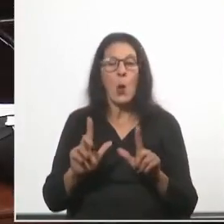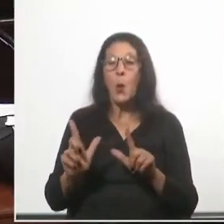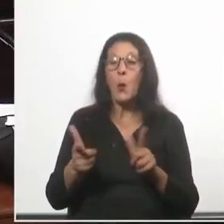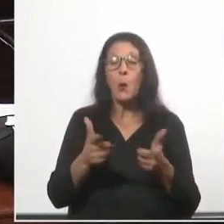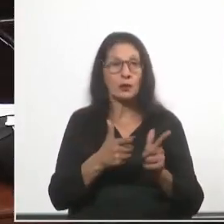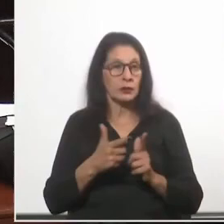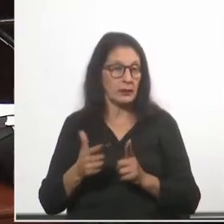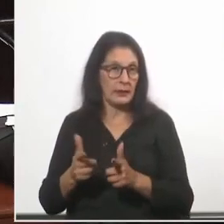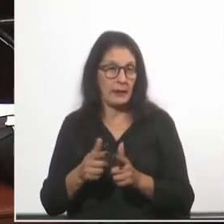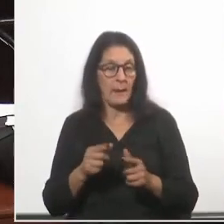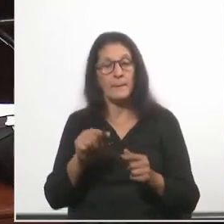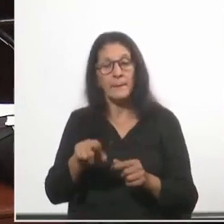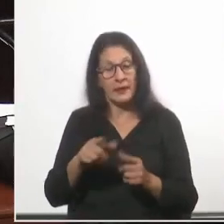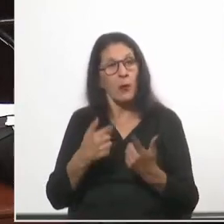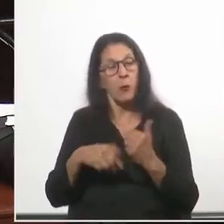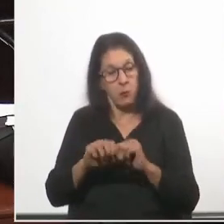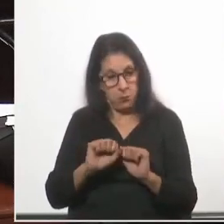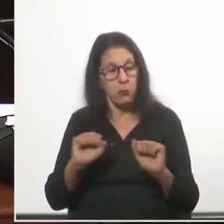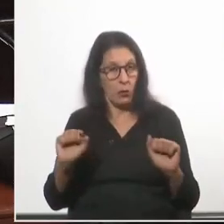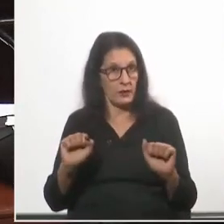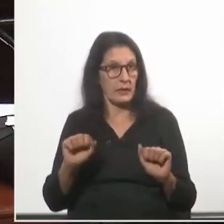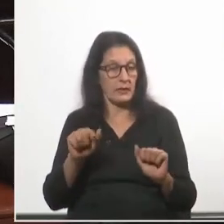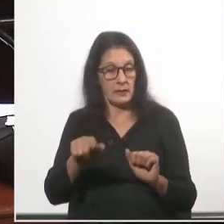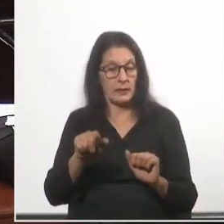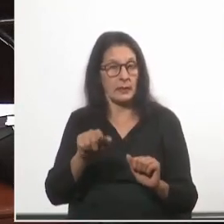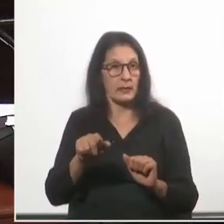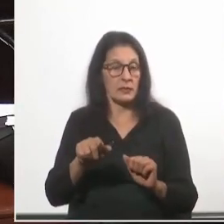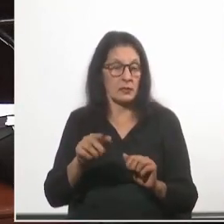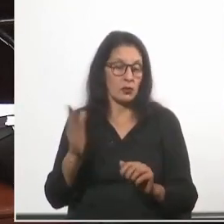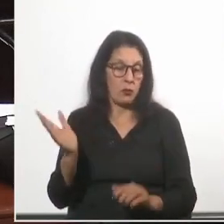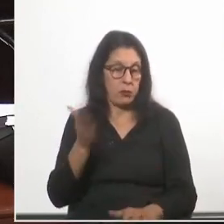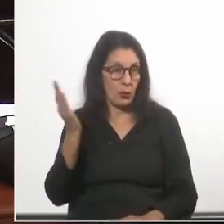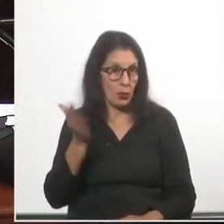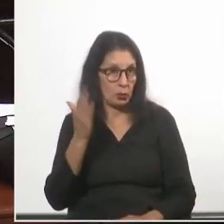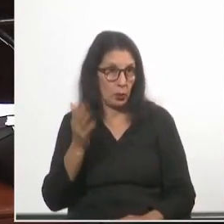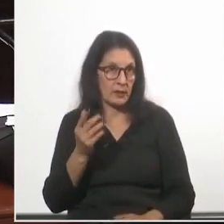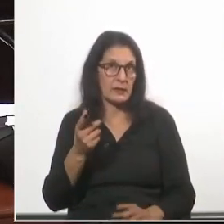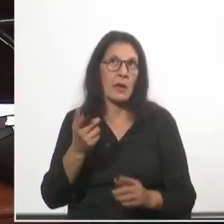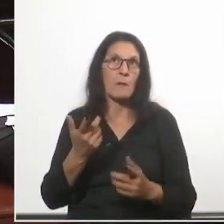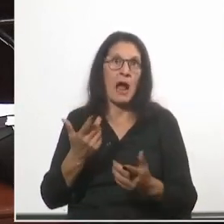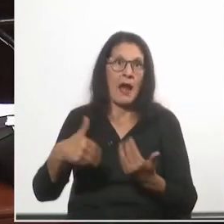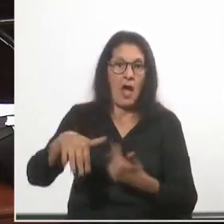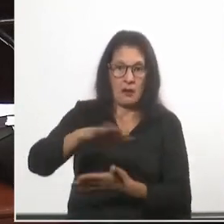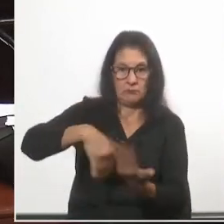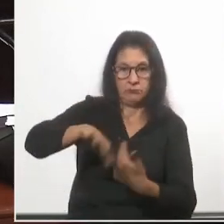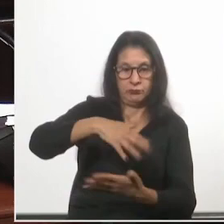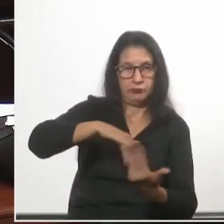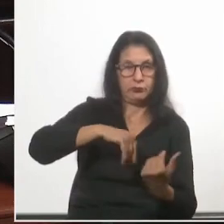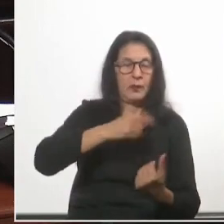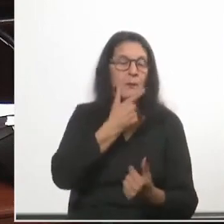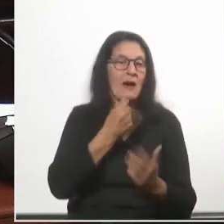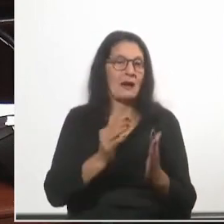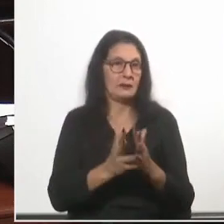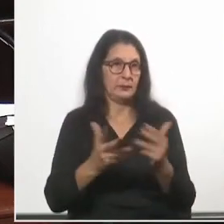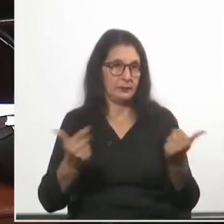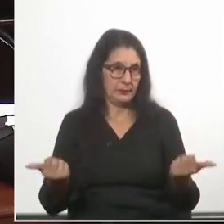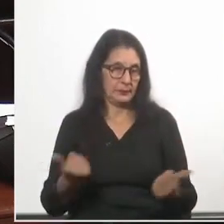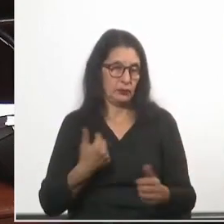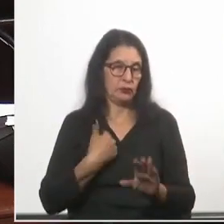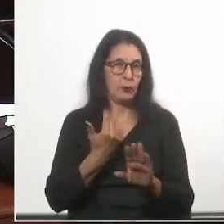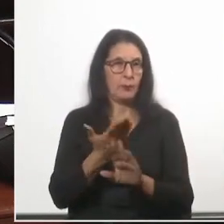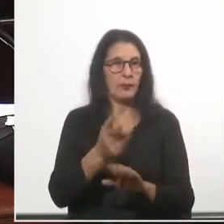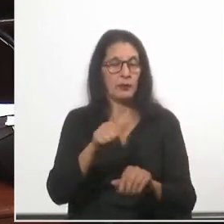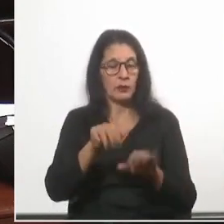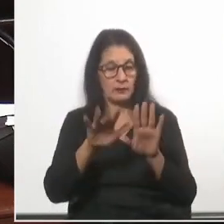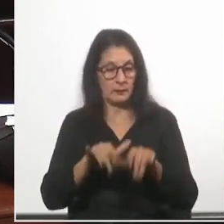pero que sería muy útil para darle a esos pequeños y medianos productores una salida eficaz a su producción. Bueno, pido que